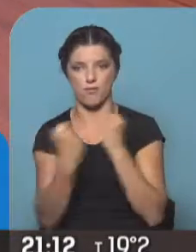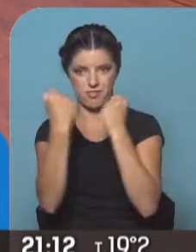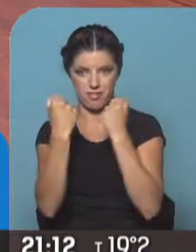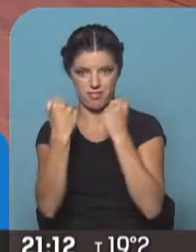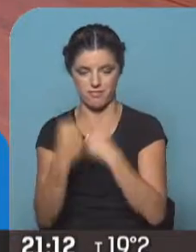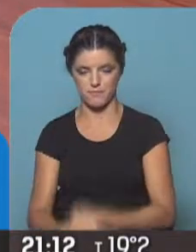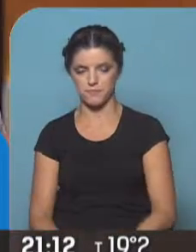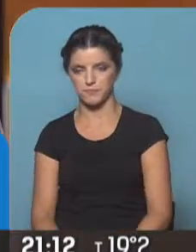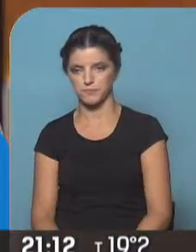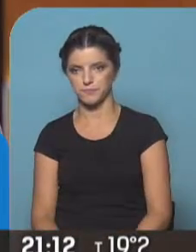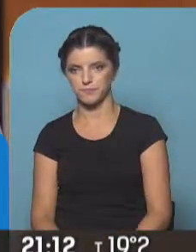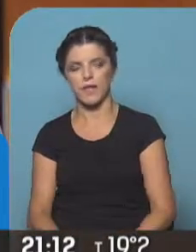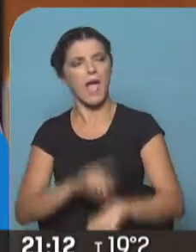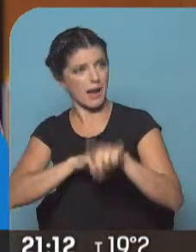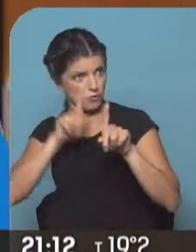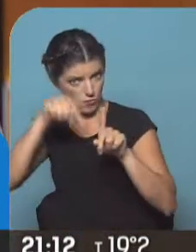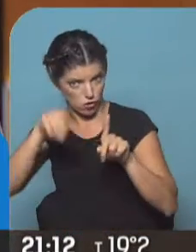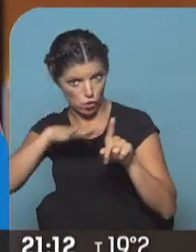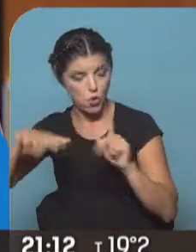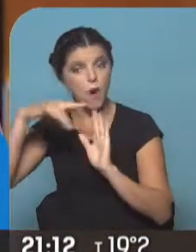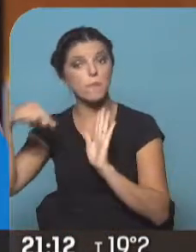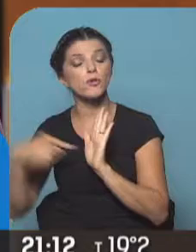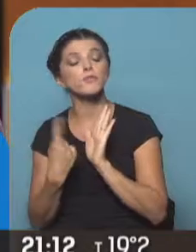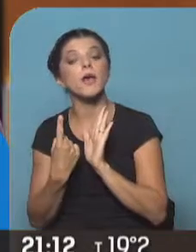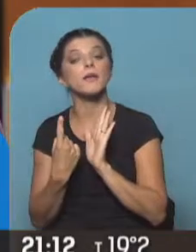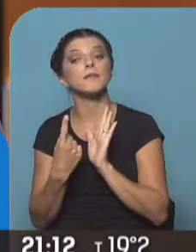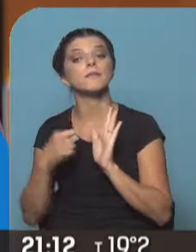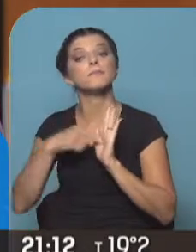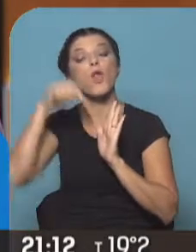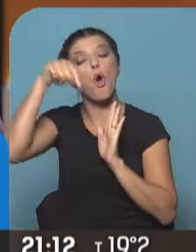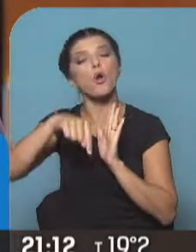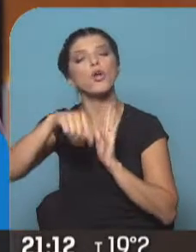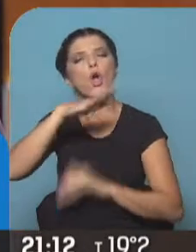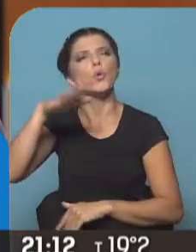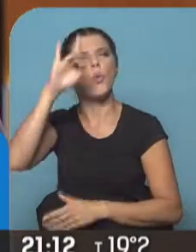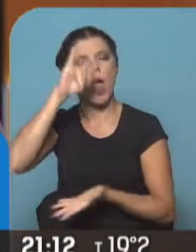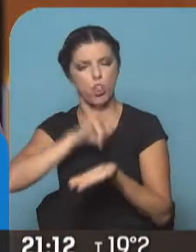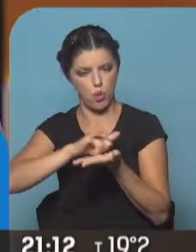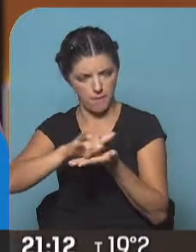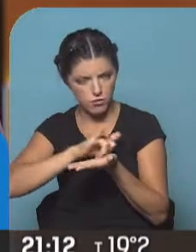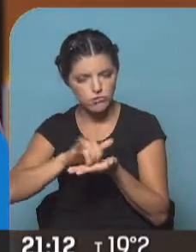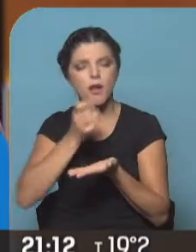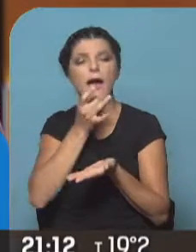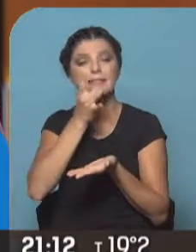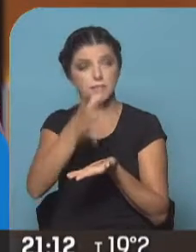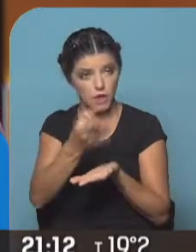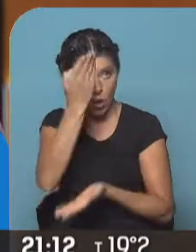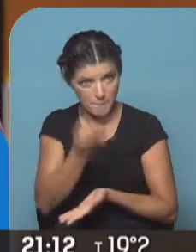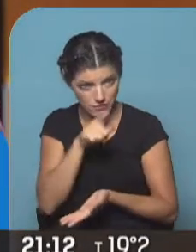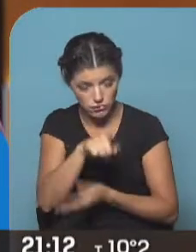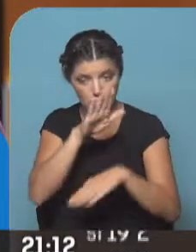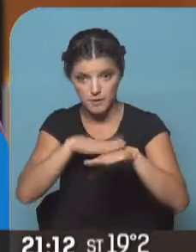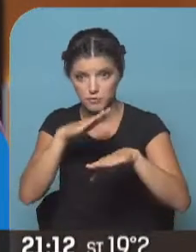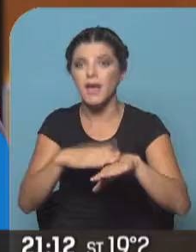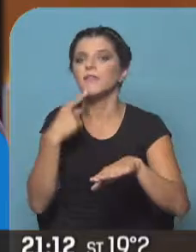Clarísimo. Mientras todo esto pasa en Buenos Aires y en América, hoy un atentado en Nueva York, el autor del atentado, recién escuchábamos, reveló que actuó